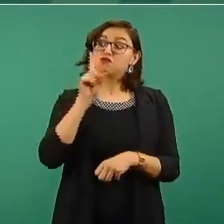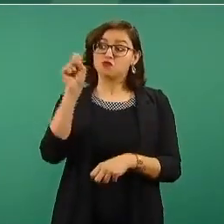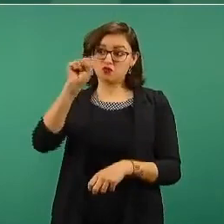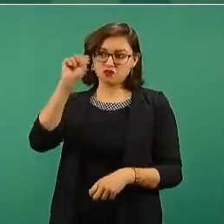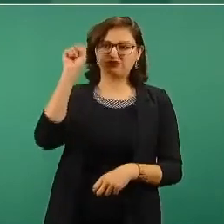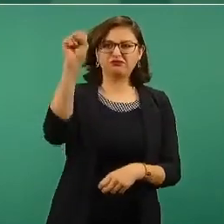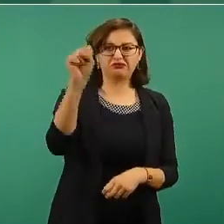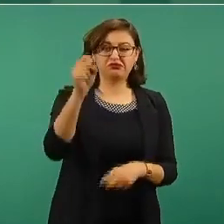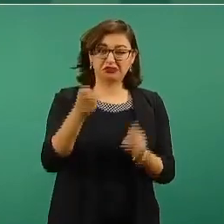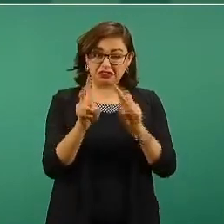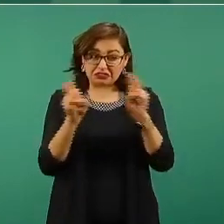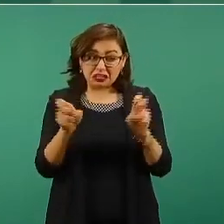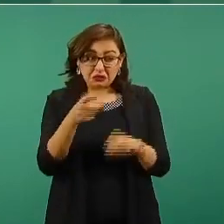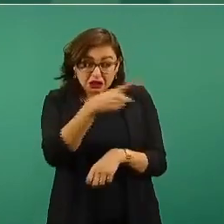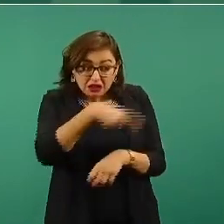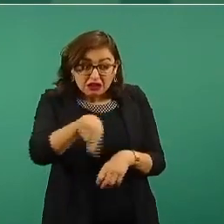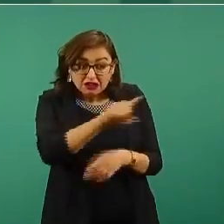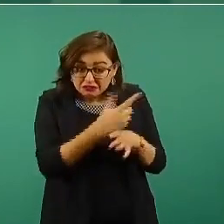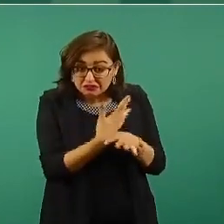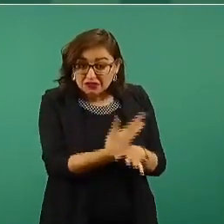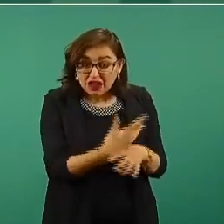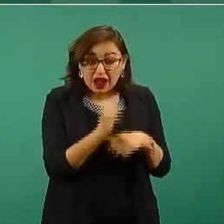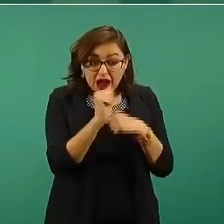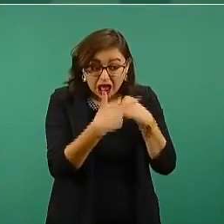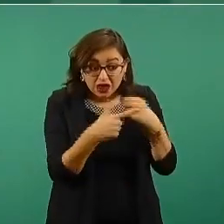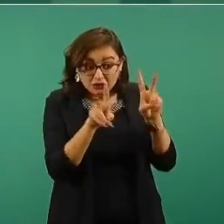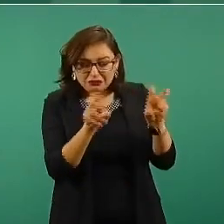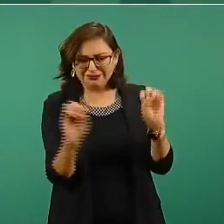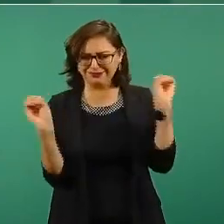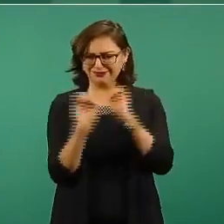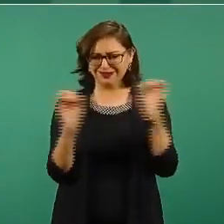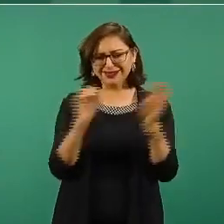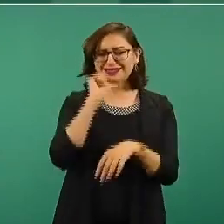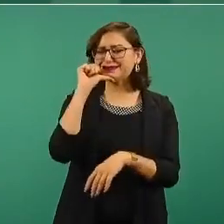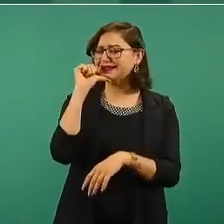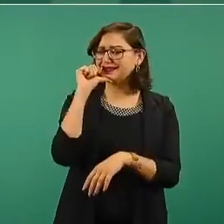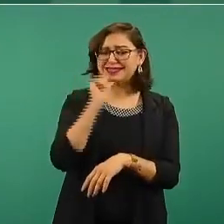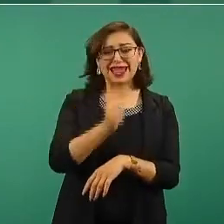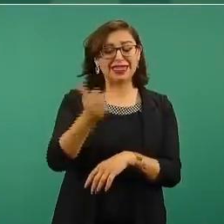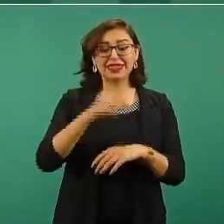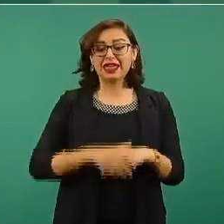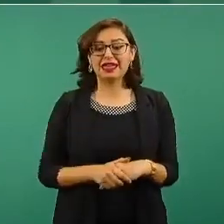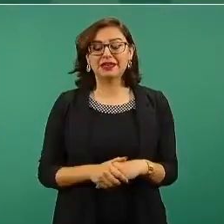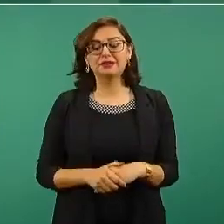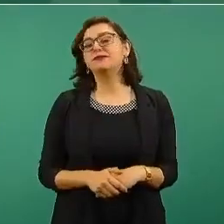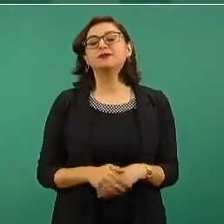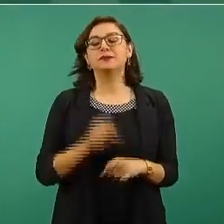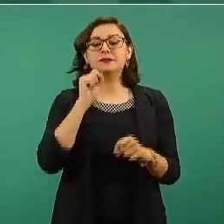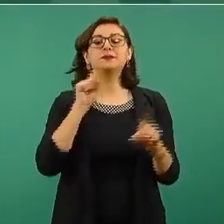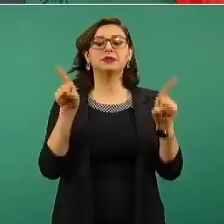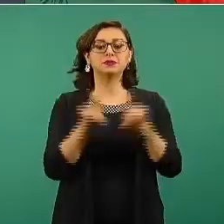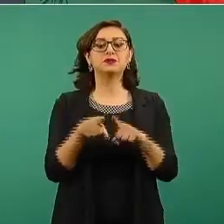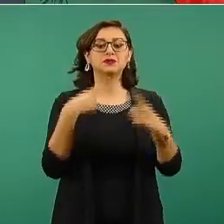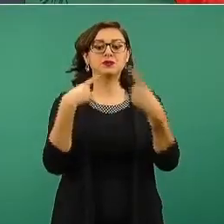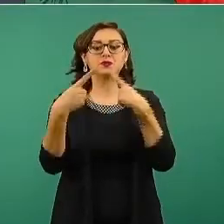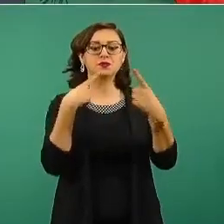si venían de ellos. Cuando el debate con el presidente Peña,